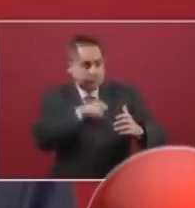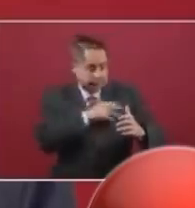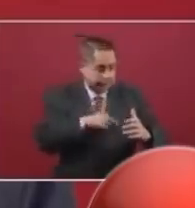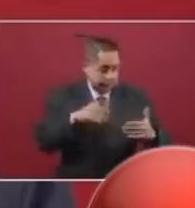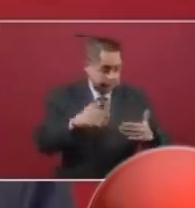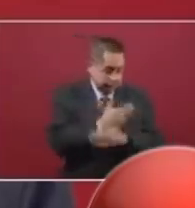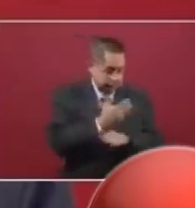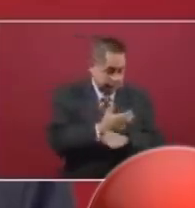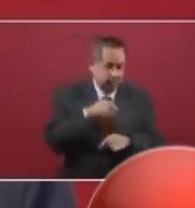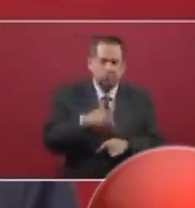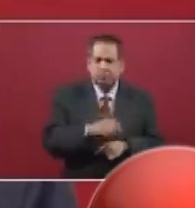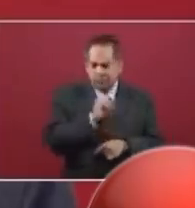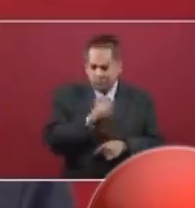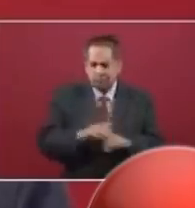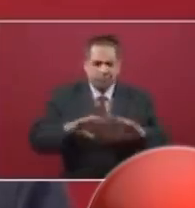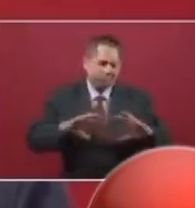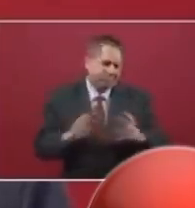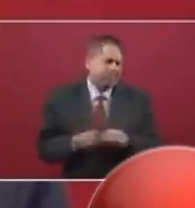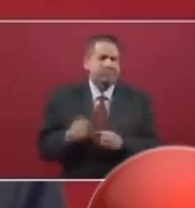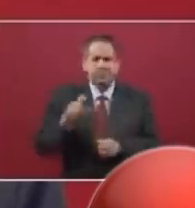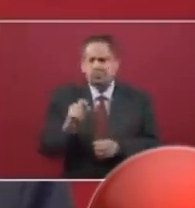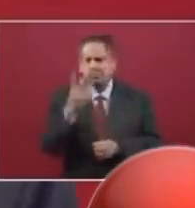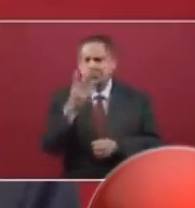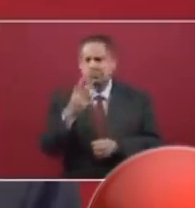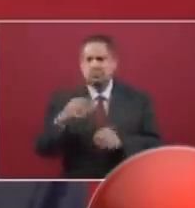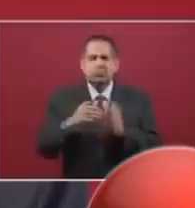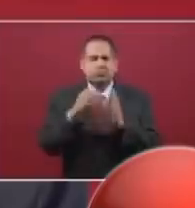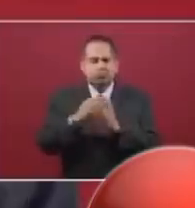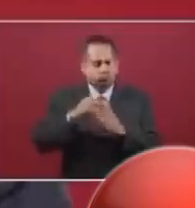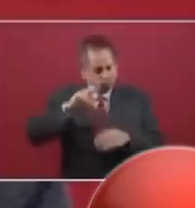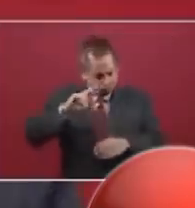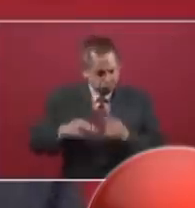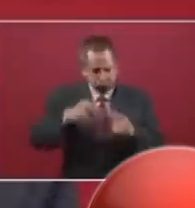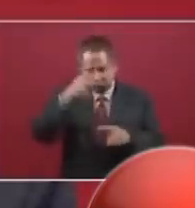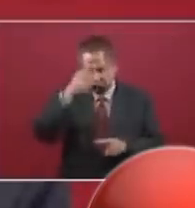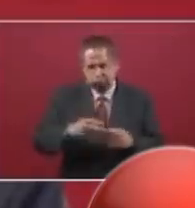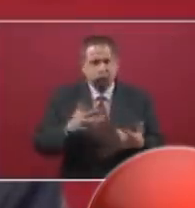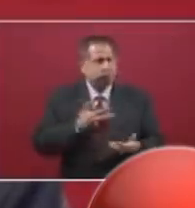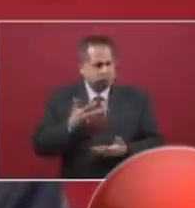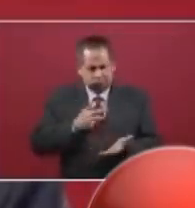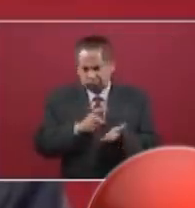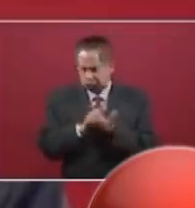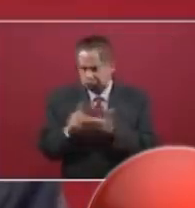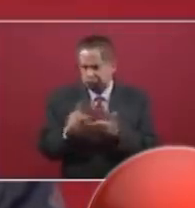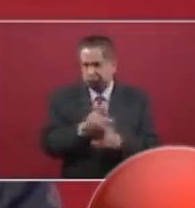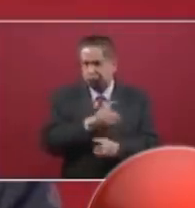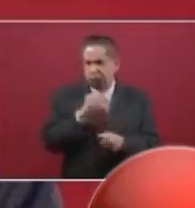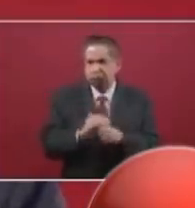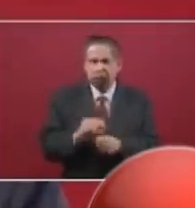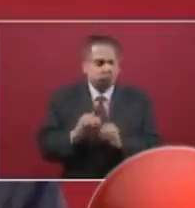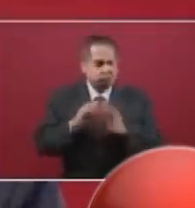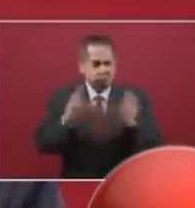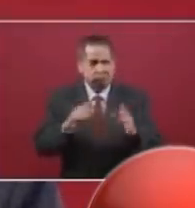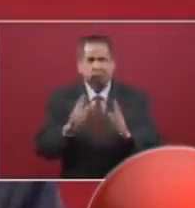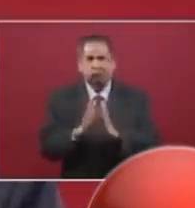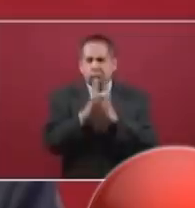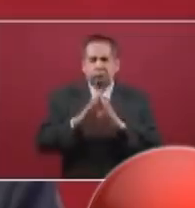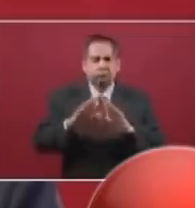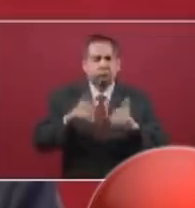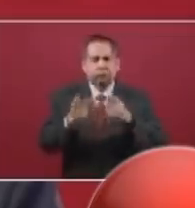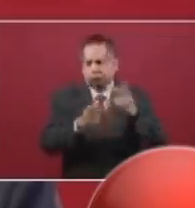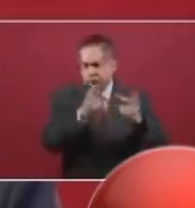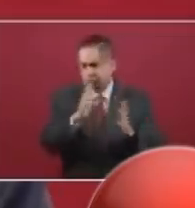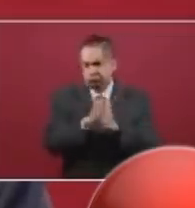mexicanos. 24 millones son mexicanos, tienen todos sus derechos. Claro que deben de